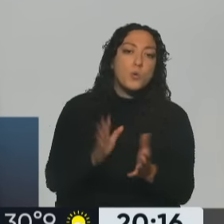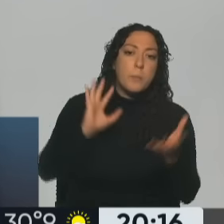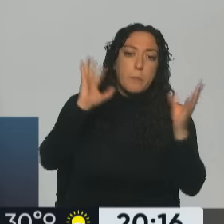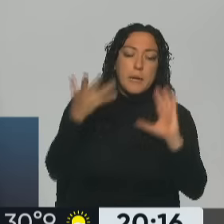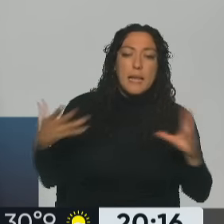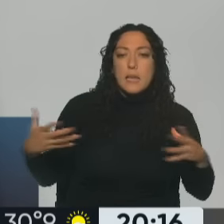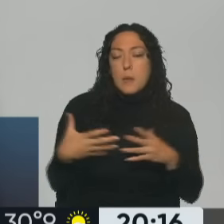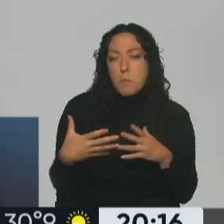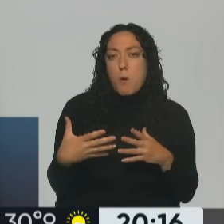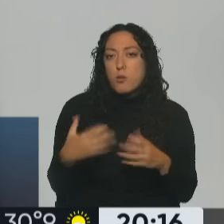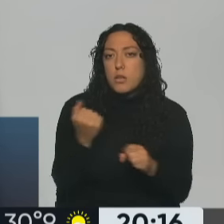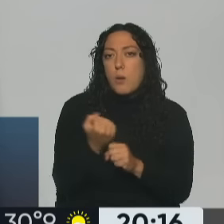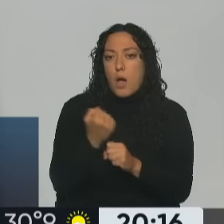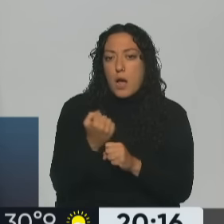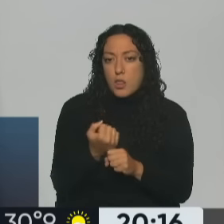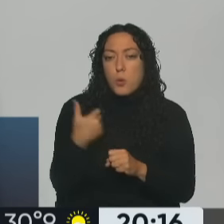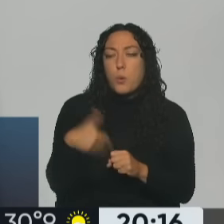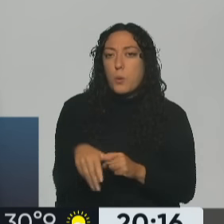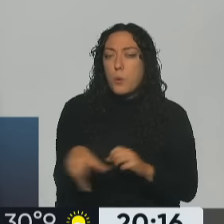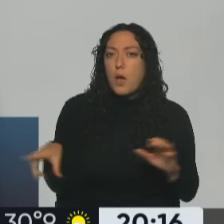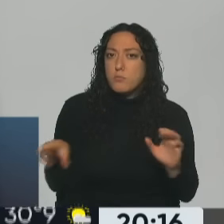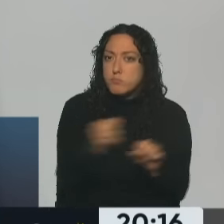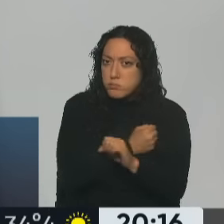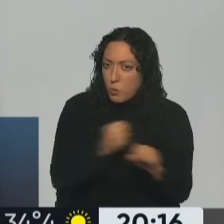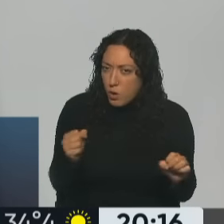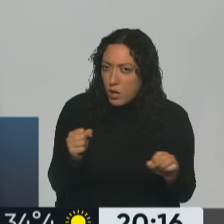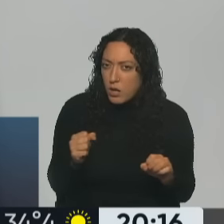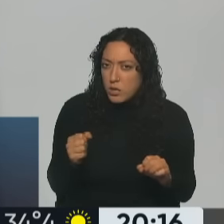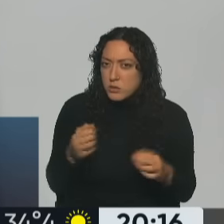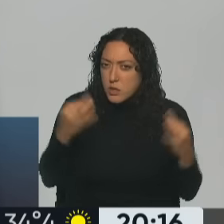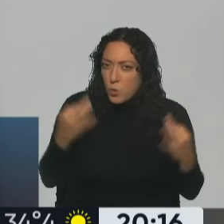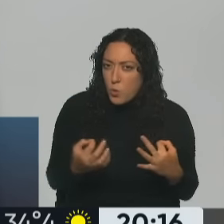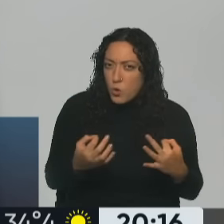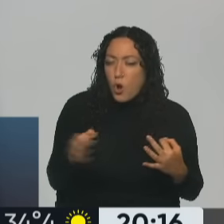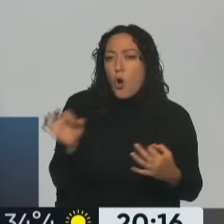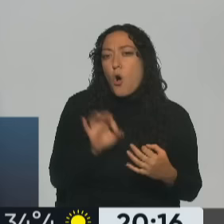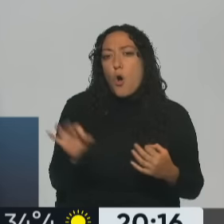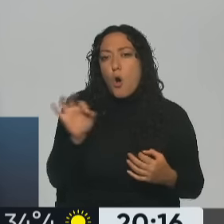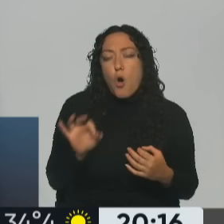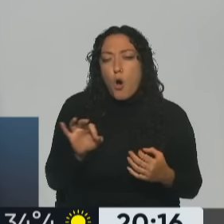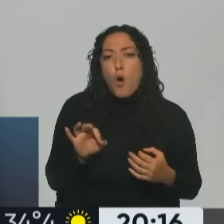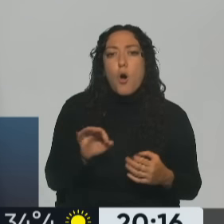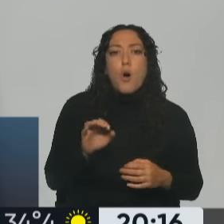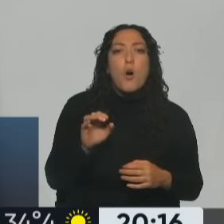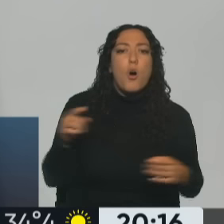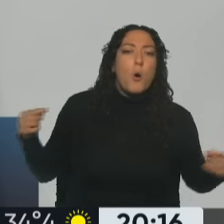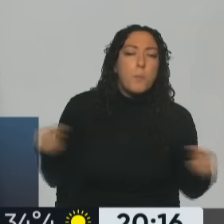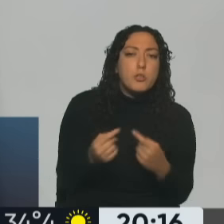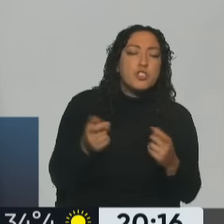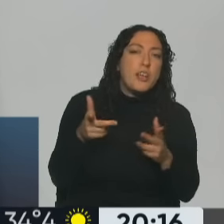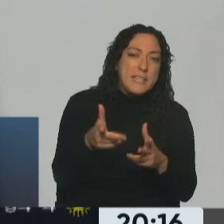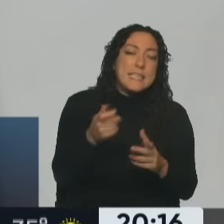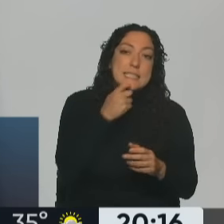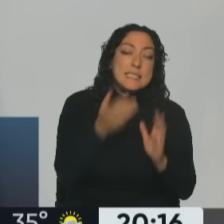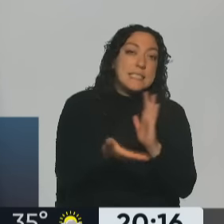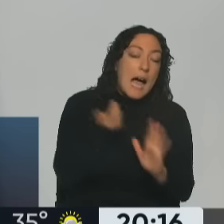todo su equipo va a salir en el congreso si usted tiene garantizado eso o si lo han garantizado las fuerzas opositoras o o las